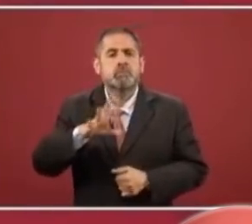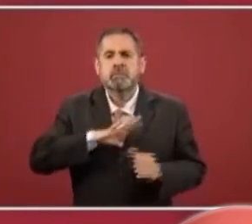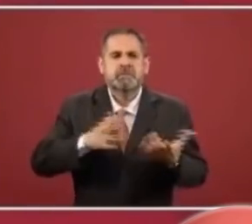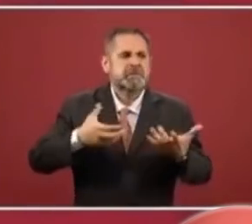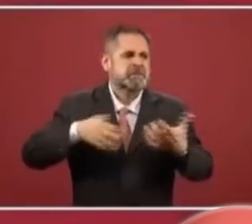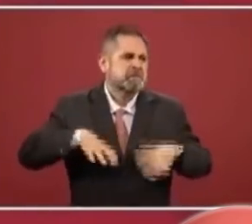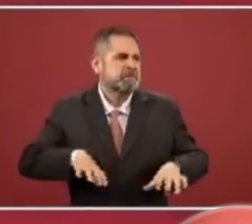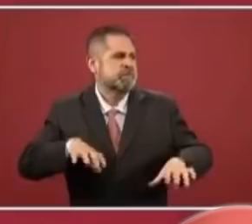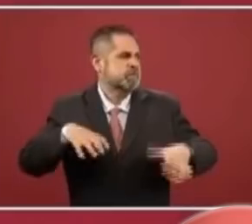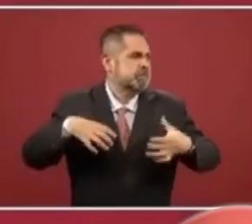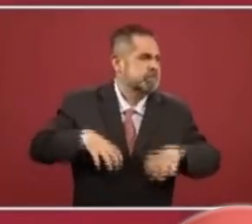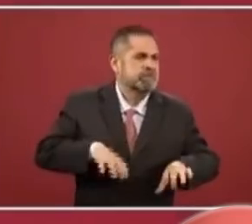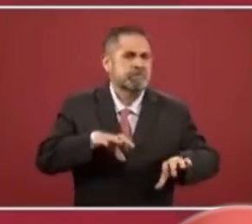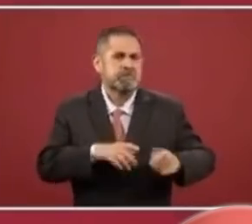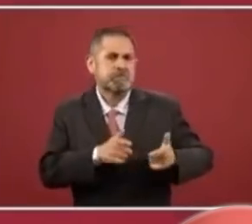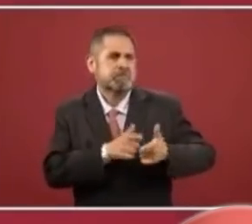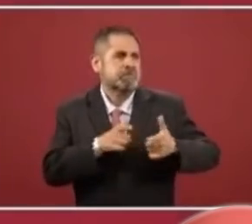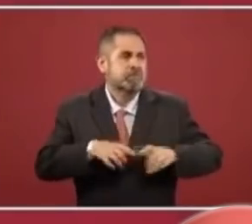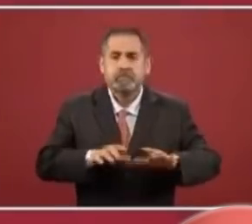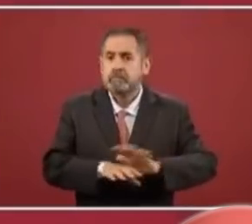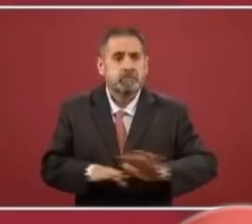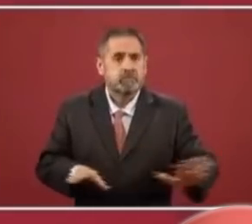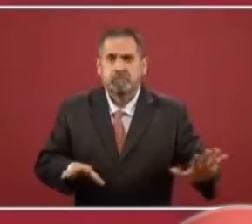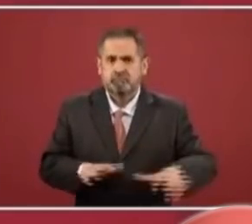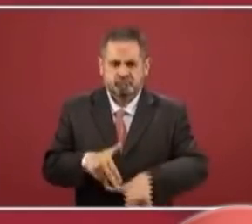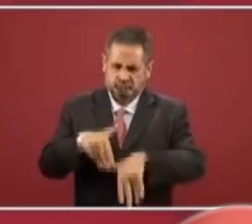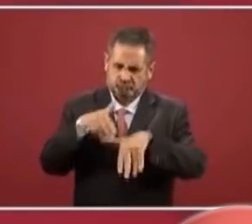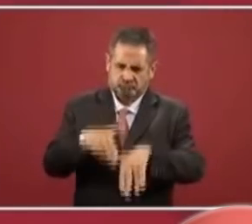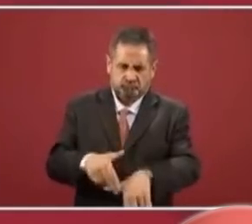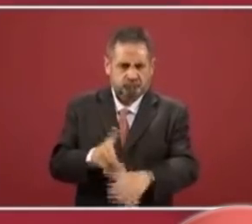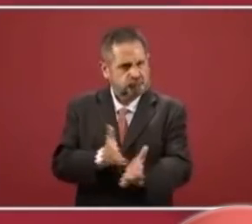no pertenecen a la oligarquía,